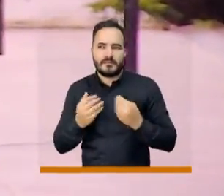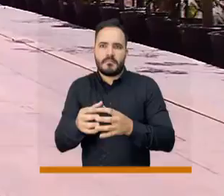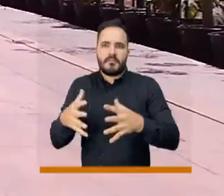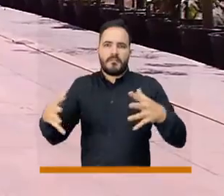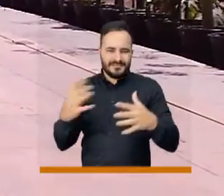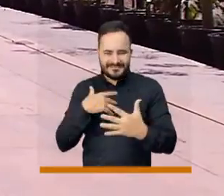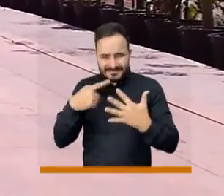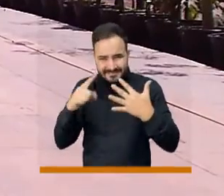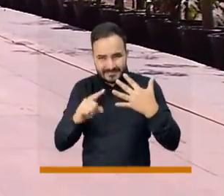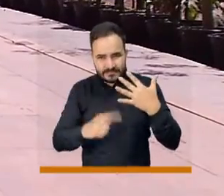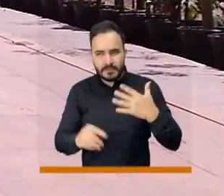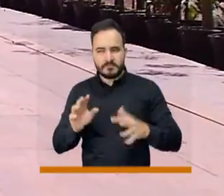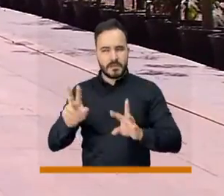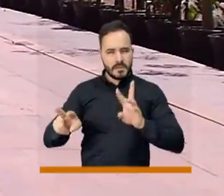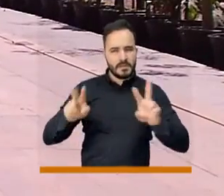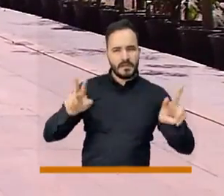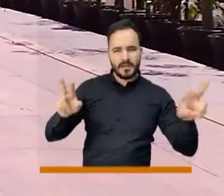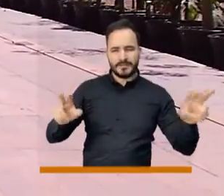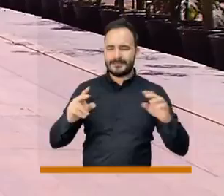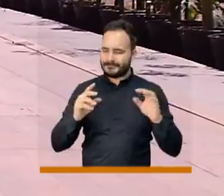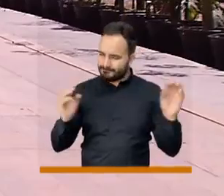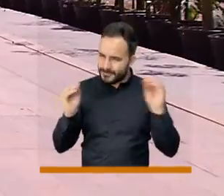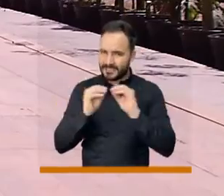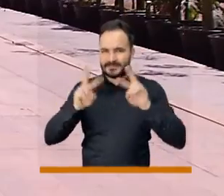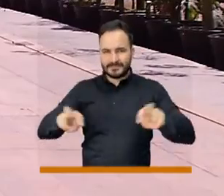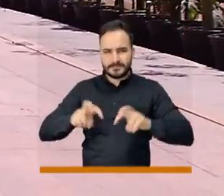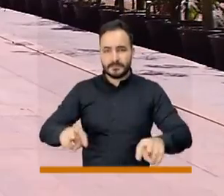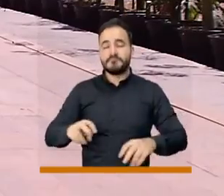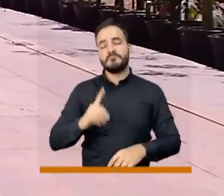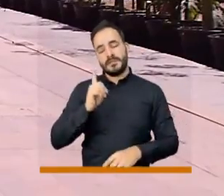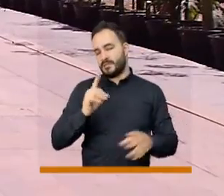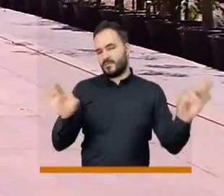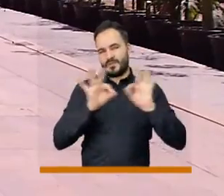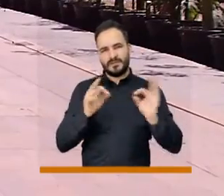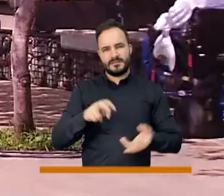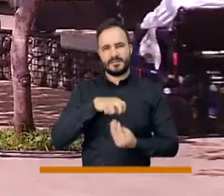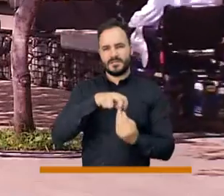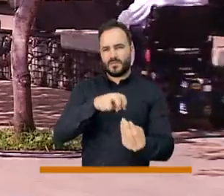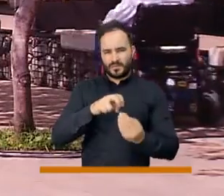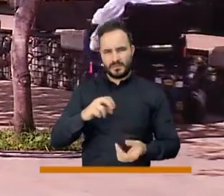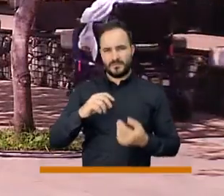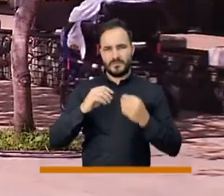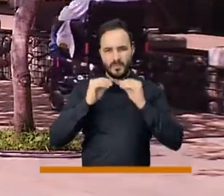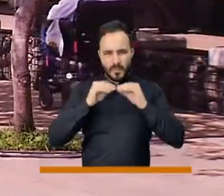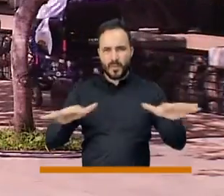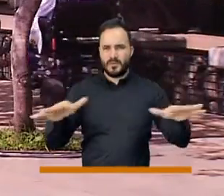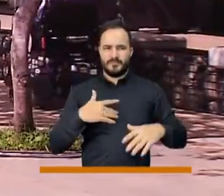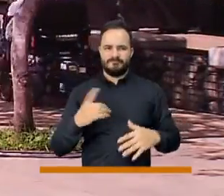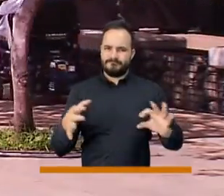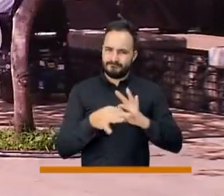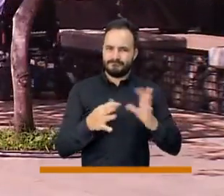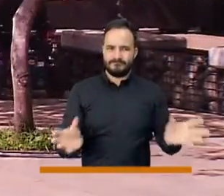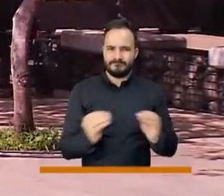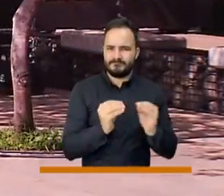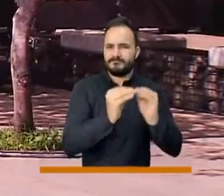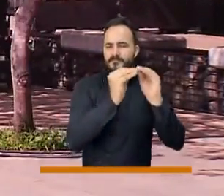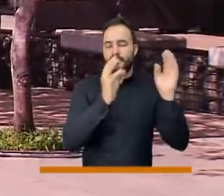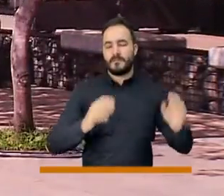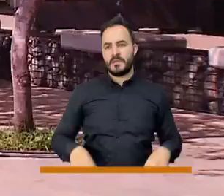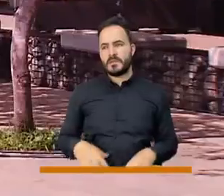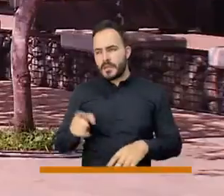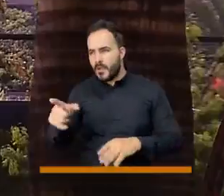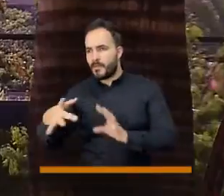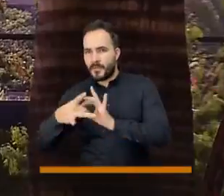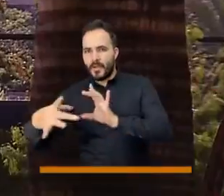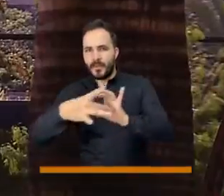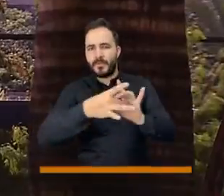espacio público conectado en la ciudad aquellos espacios que aún podemos generar. Seguir conectándola con transporte público, seguir desarrollando multiplicidad